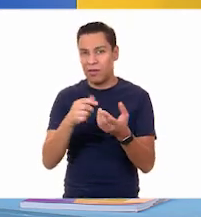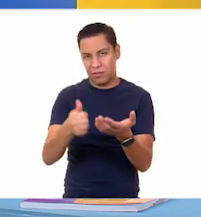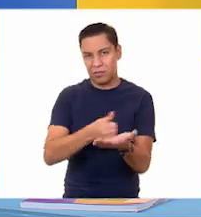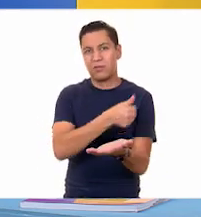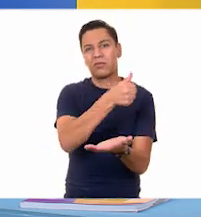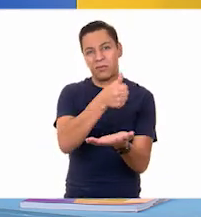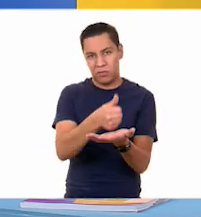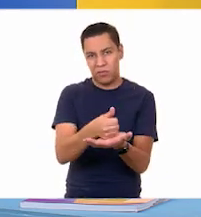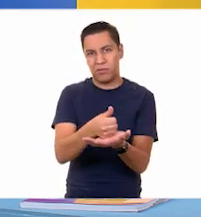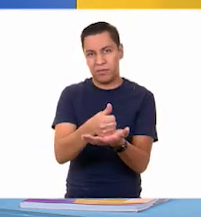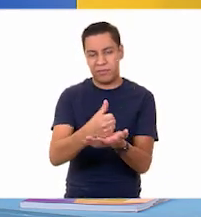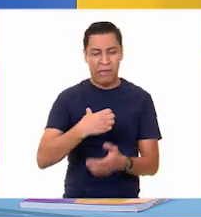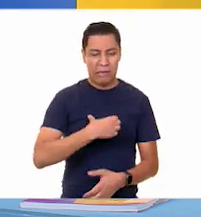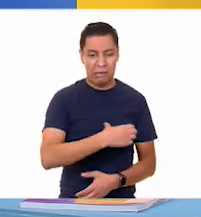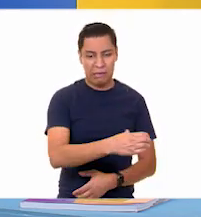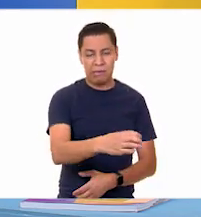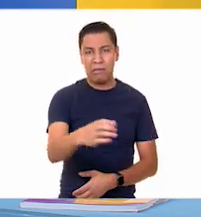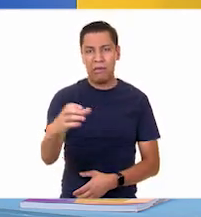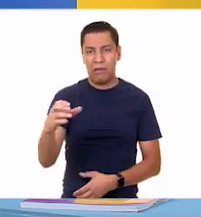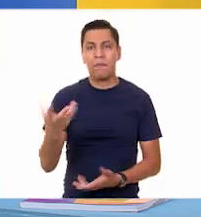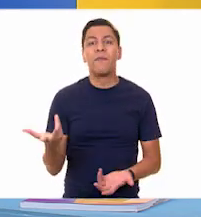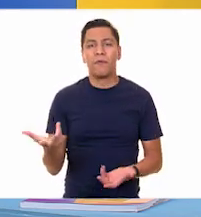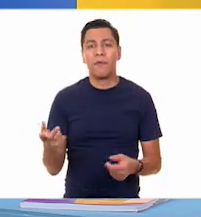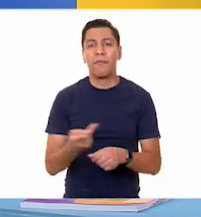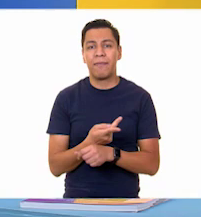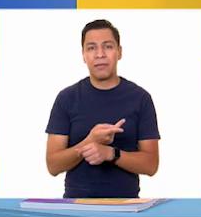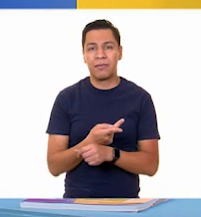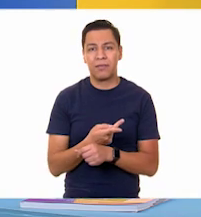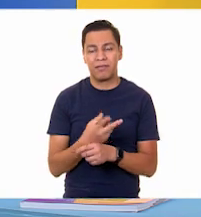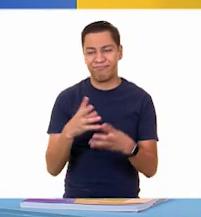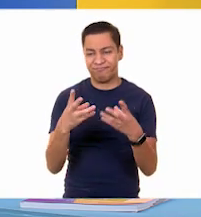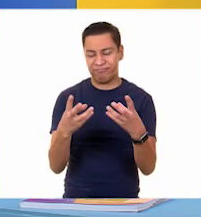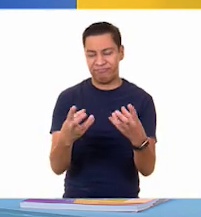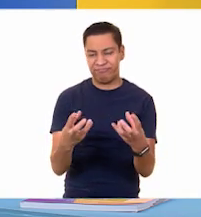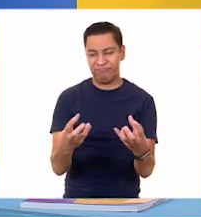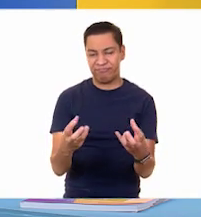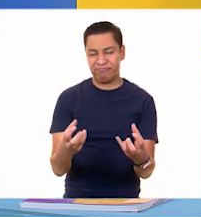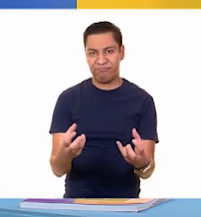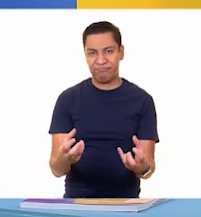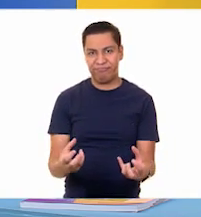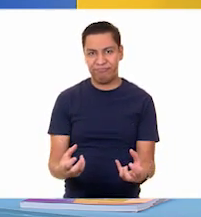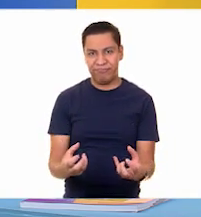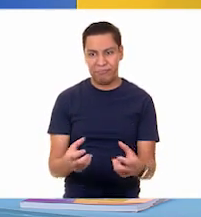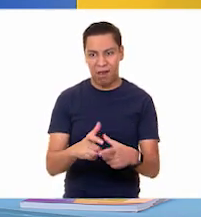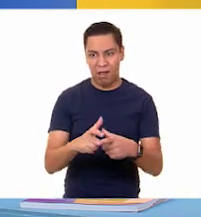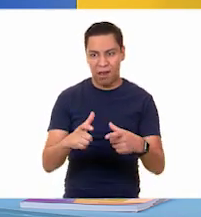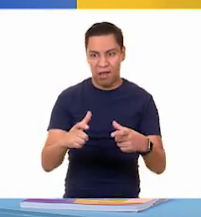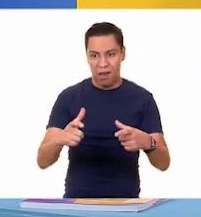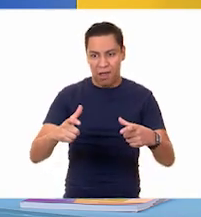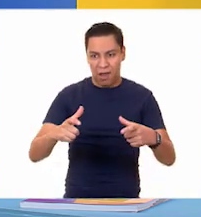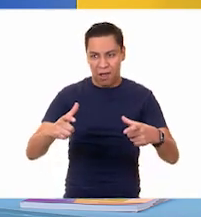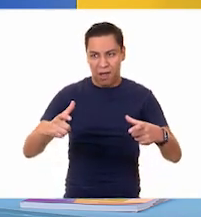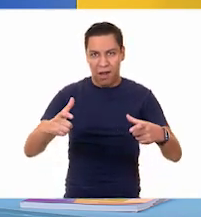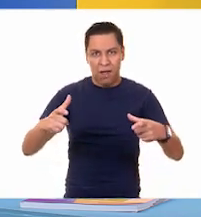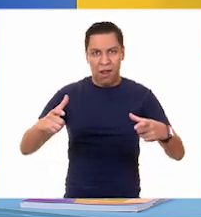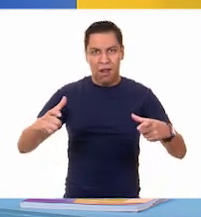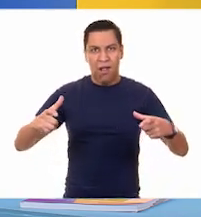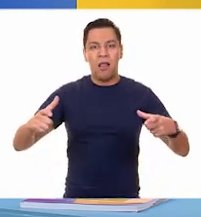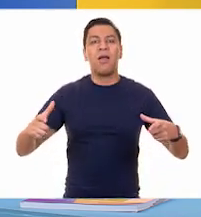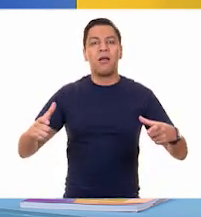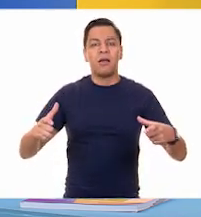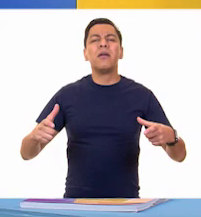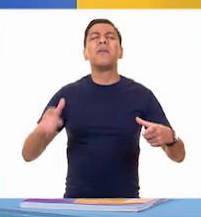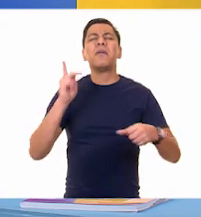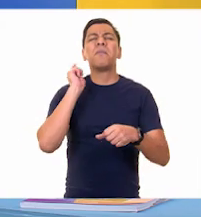del campo, un severo problema que venimos arrastrando desde tiempo atrás y que además impacta directamente en la calidad